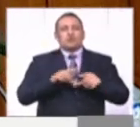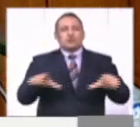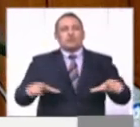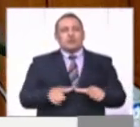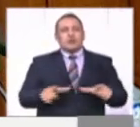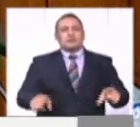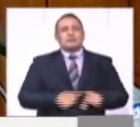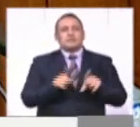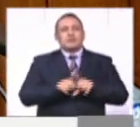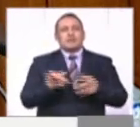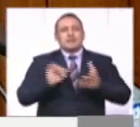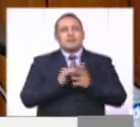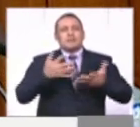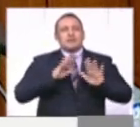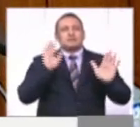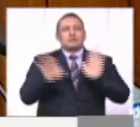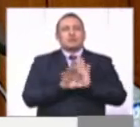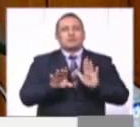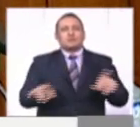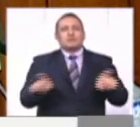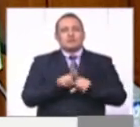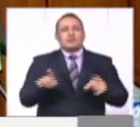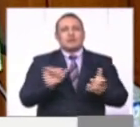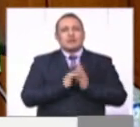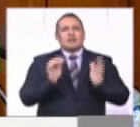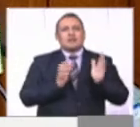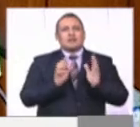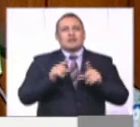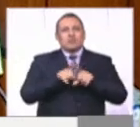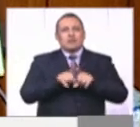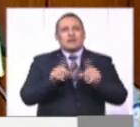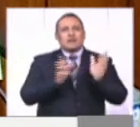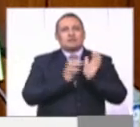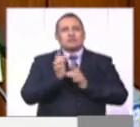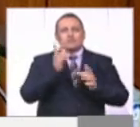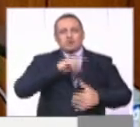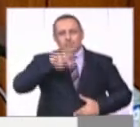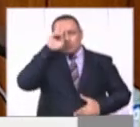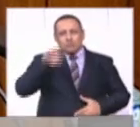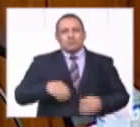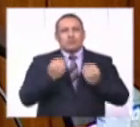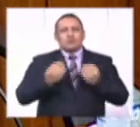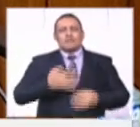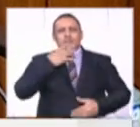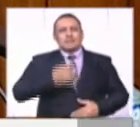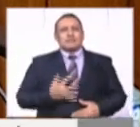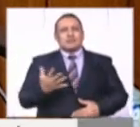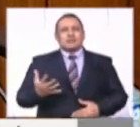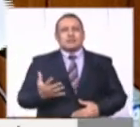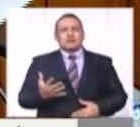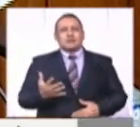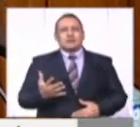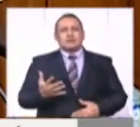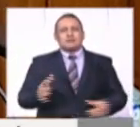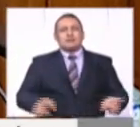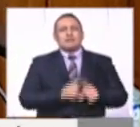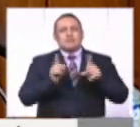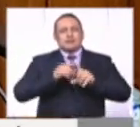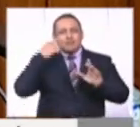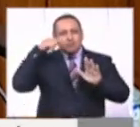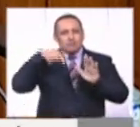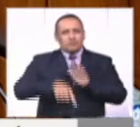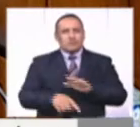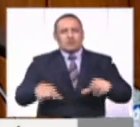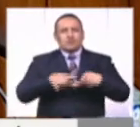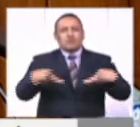que parece que Jesucristo es medio peruano no porque en realidad este esta profundidad